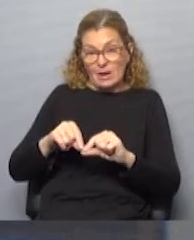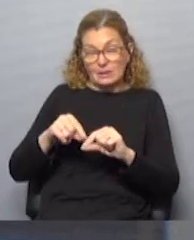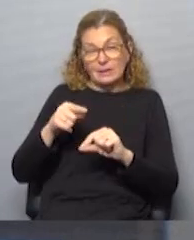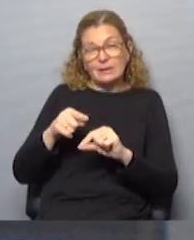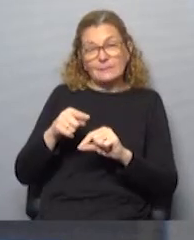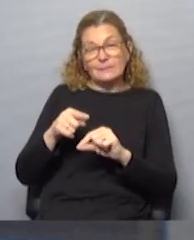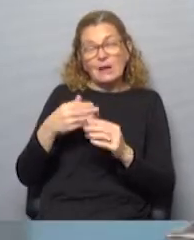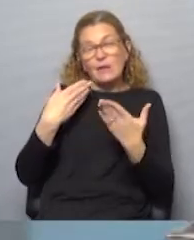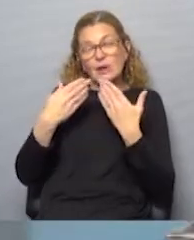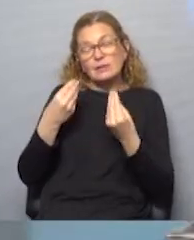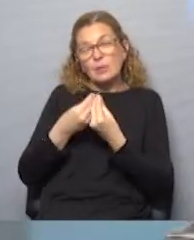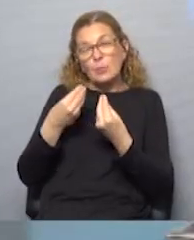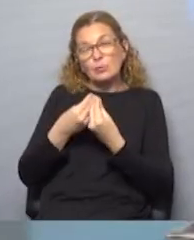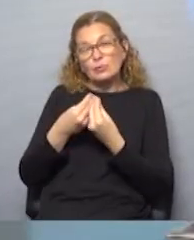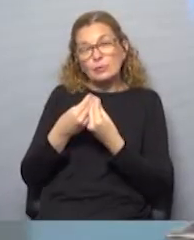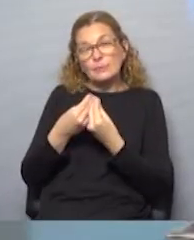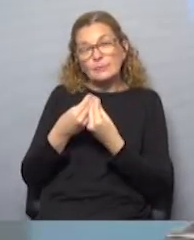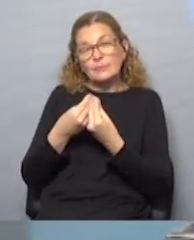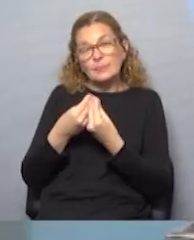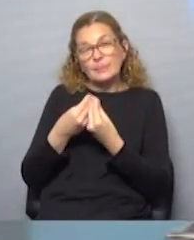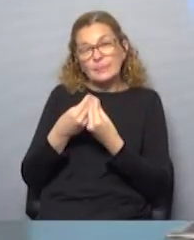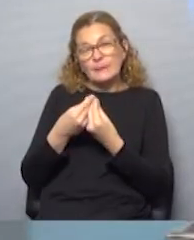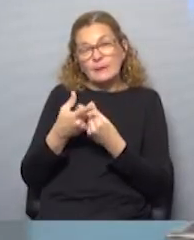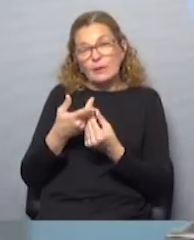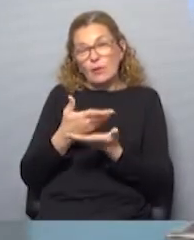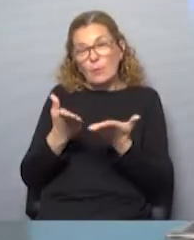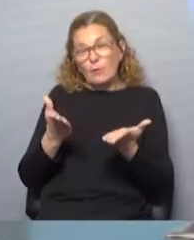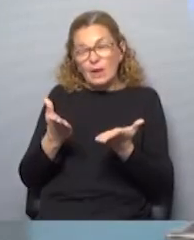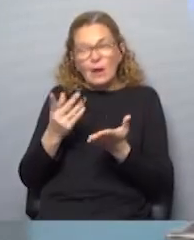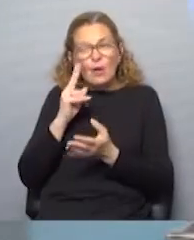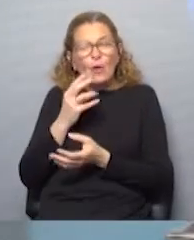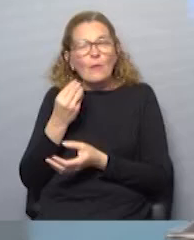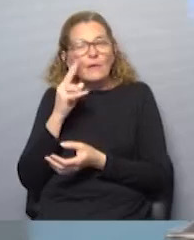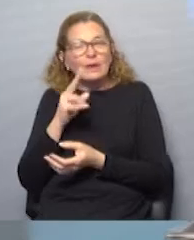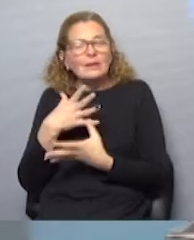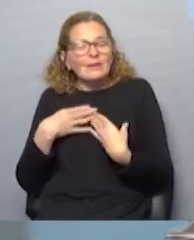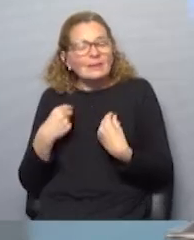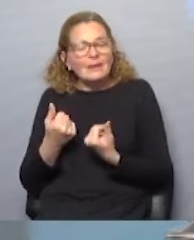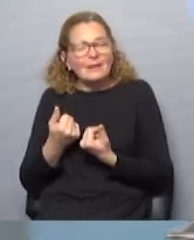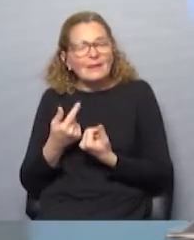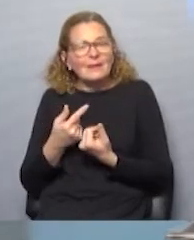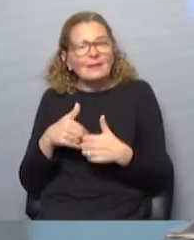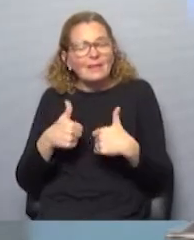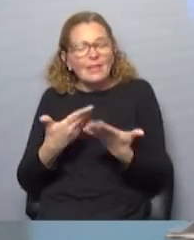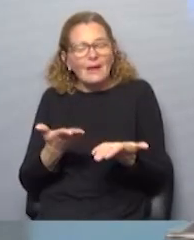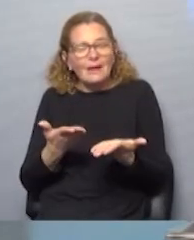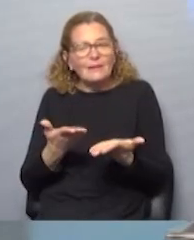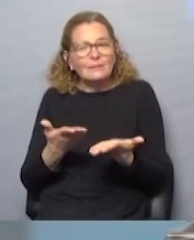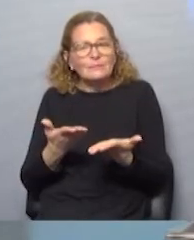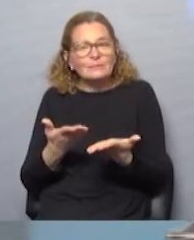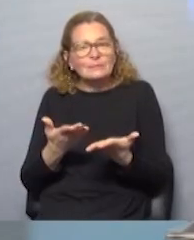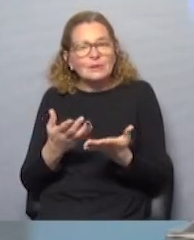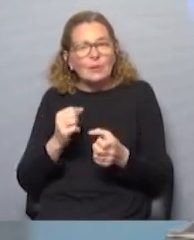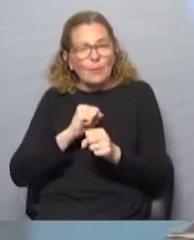juan pablo hablaste bastante de señales no este que enseñar sentís que que se da porque también en